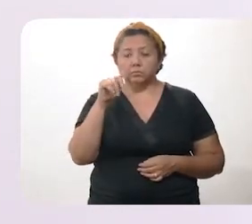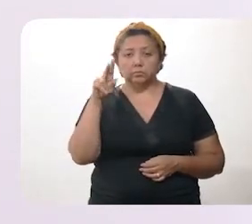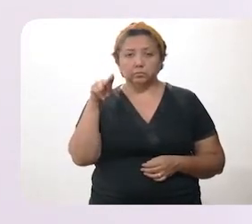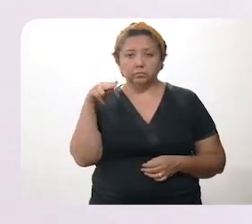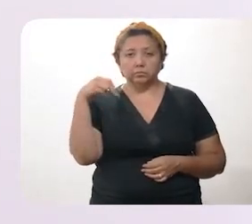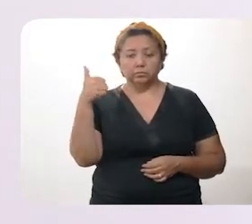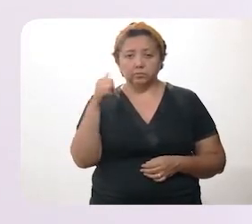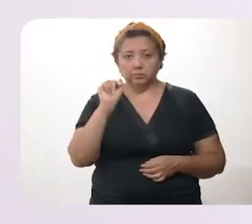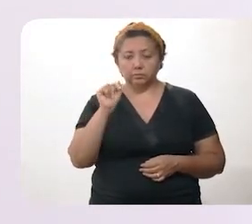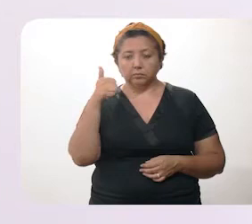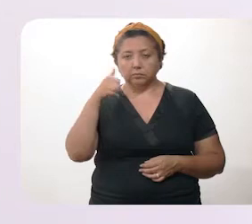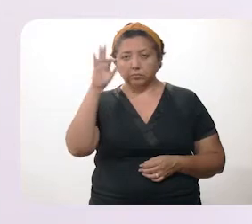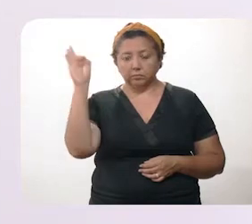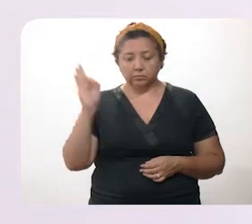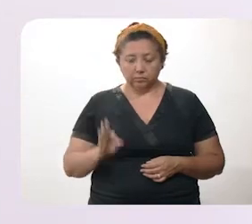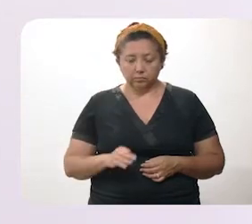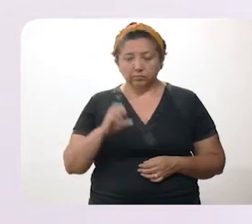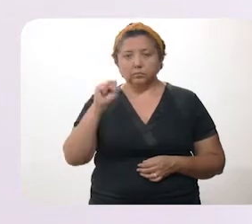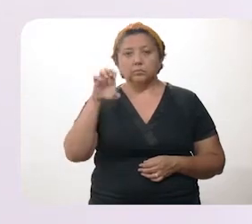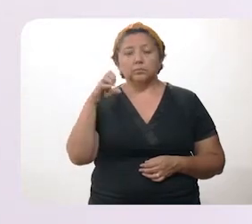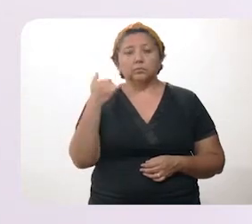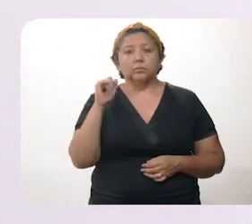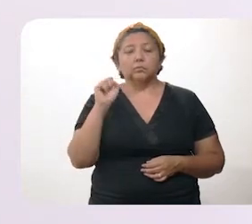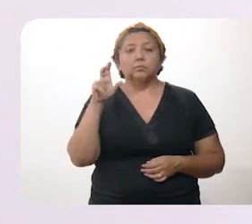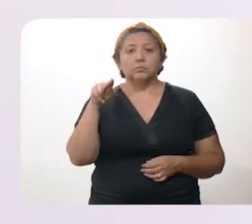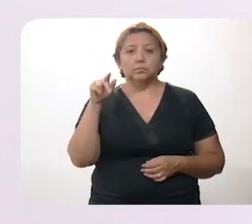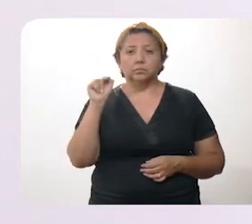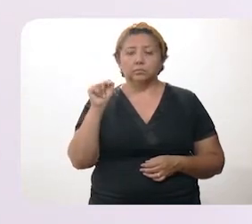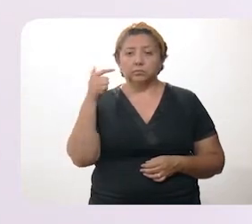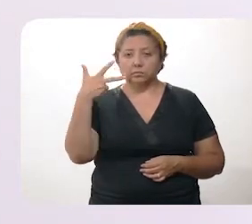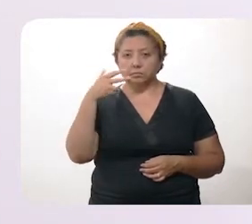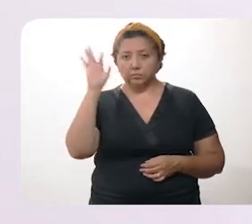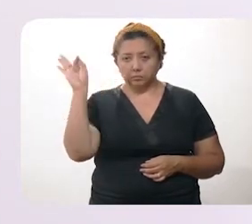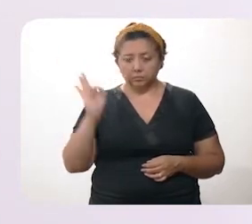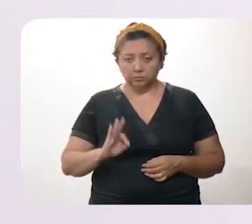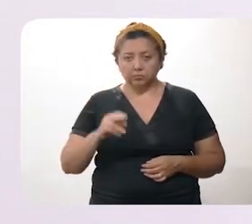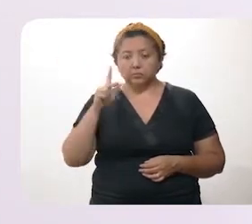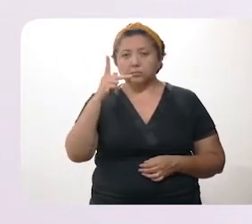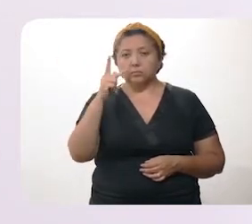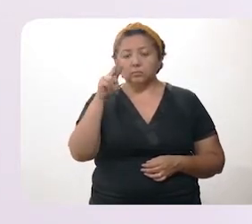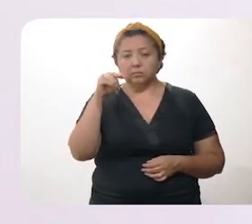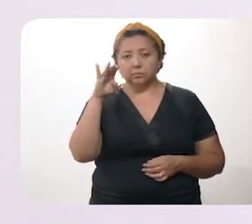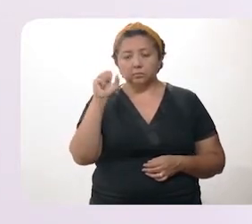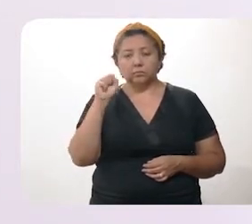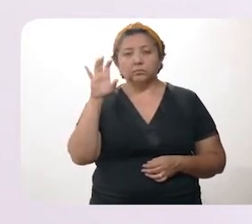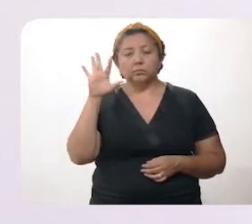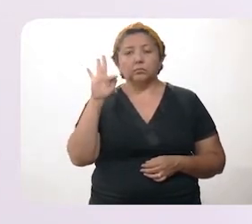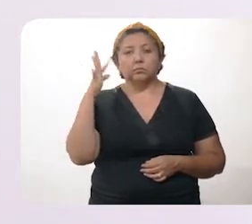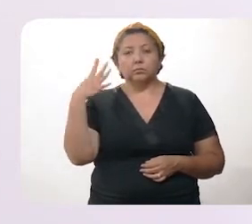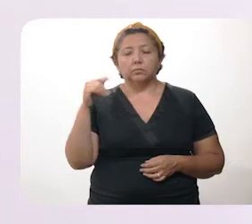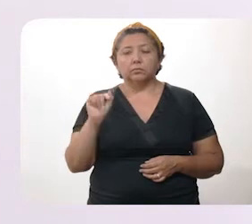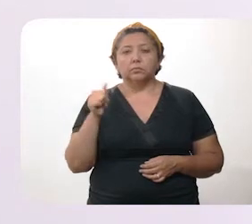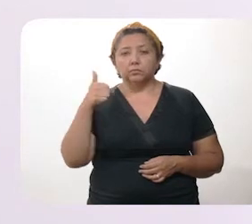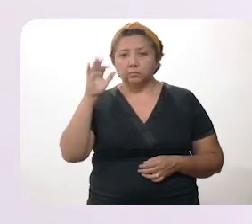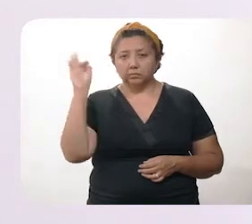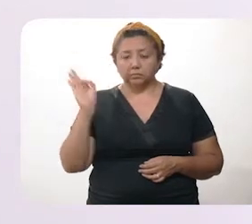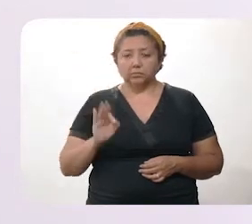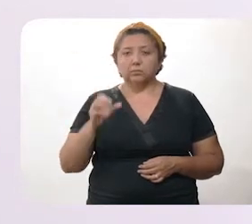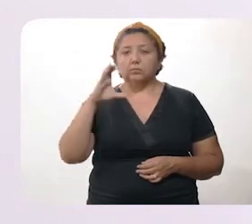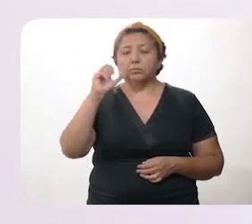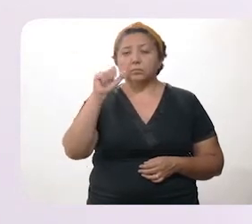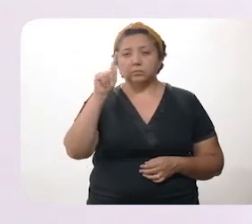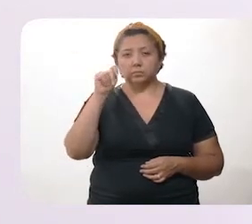el 86.6%, Sellé con el 80.8%, Banabá 44.6%,